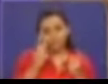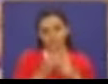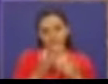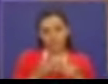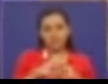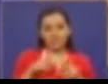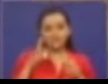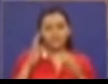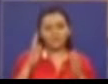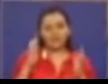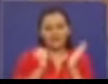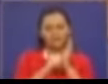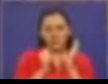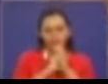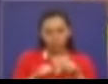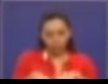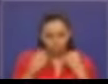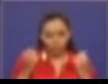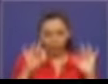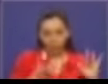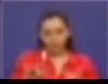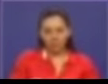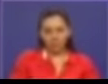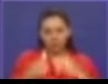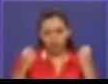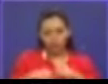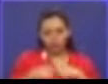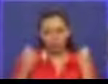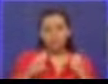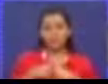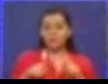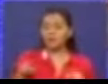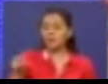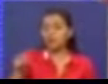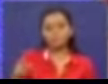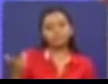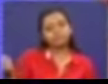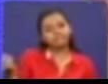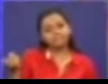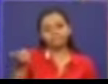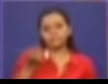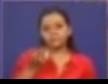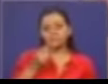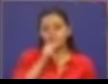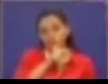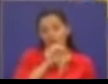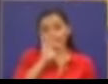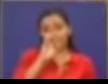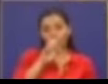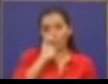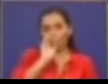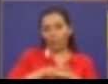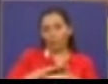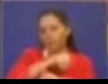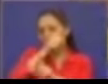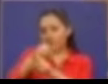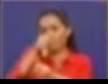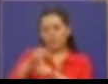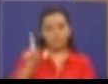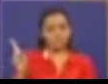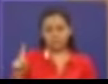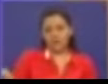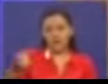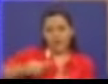vidrios rotos, computadoras destrozadas, etcétera. Y son ellos los agredidos, los que fueron a agredir. ¡Qué